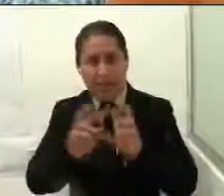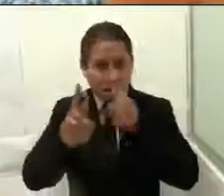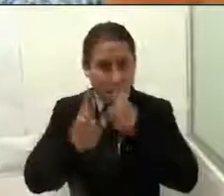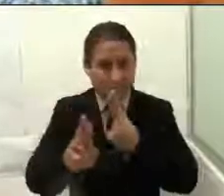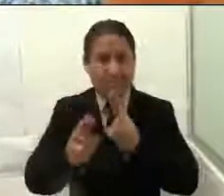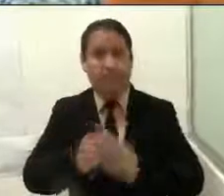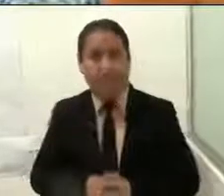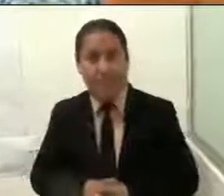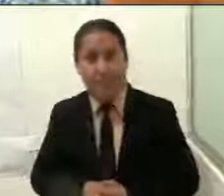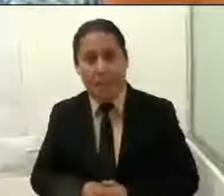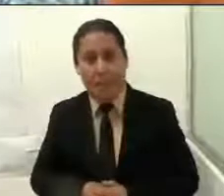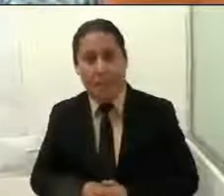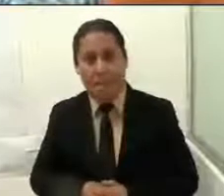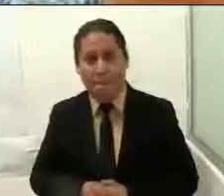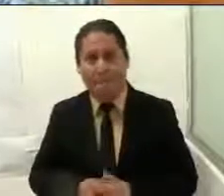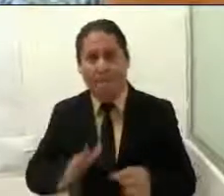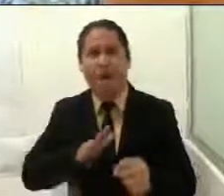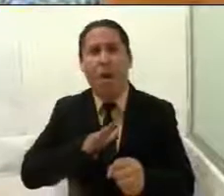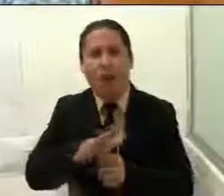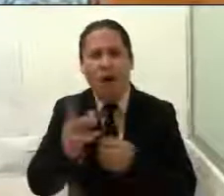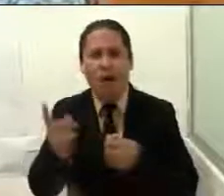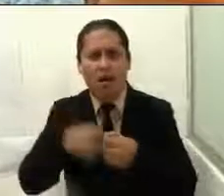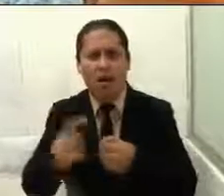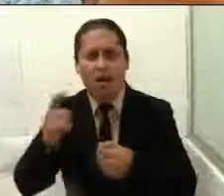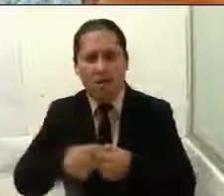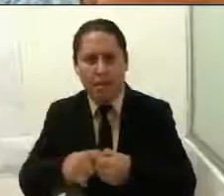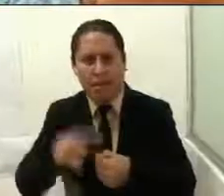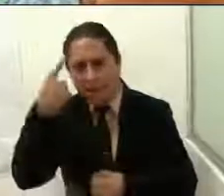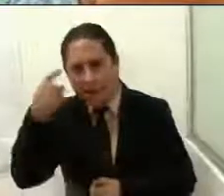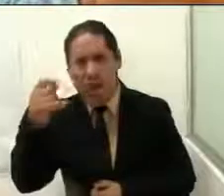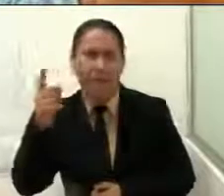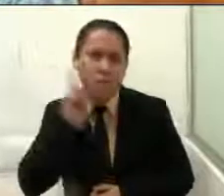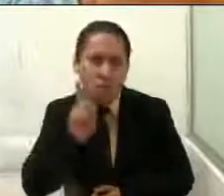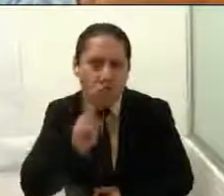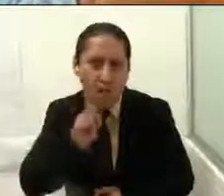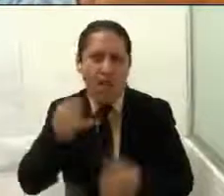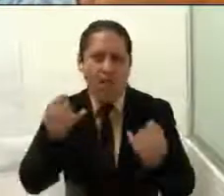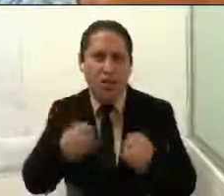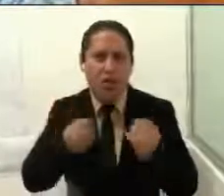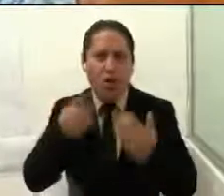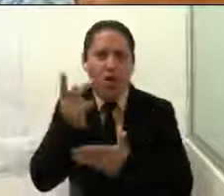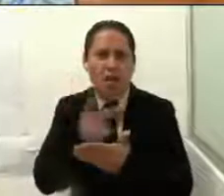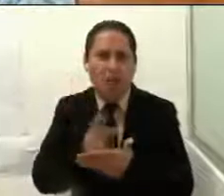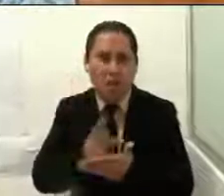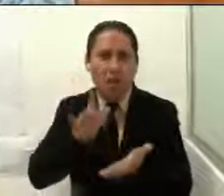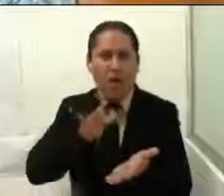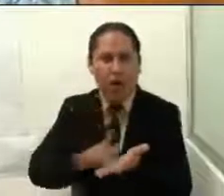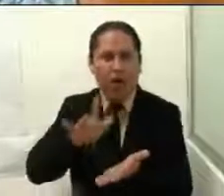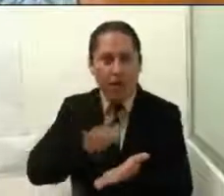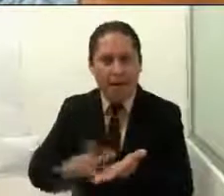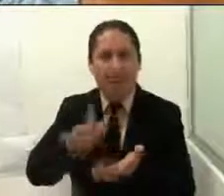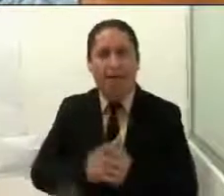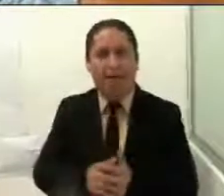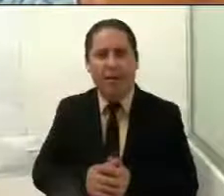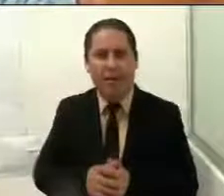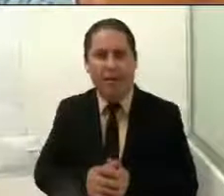de qué manera han tenido participación las mujeres y los jóvenes en los programas y apoyos que otorga la